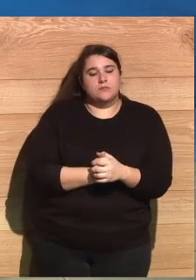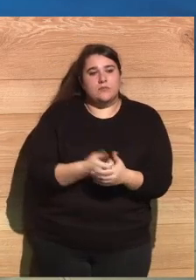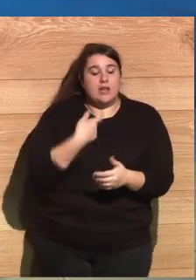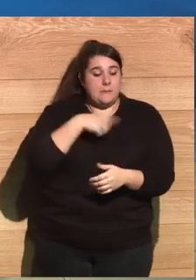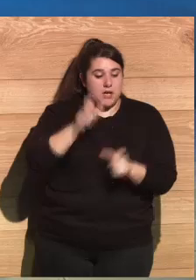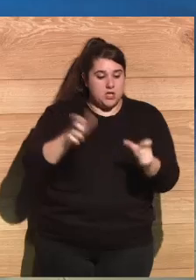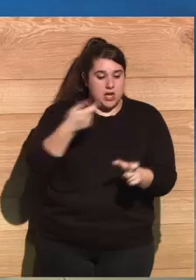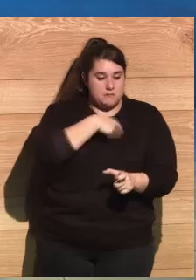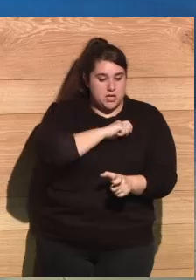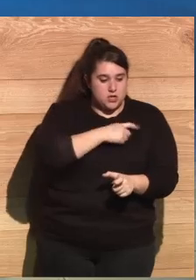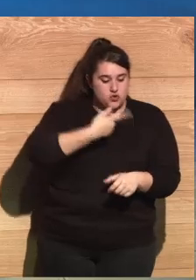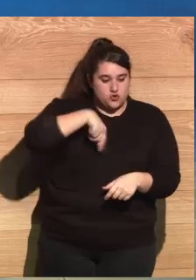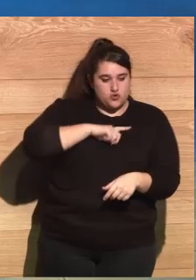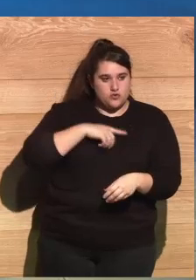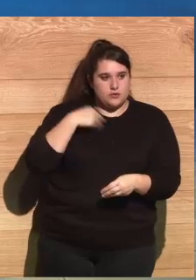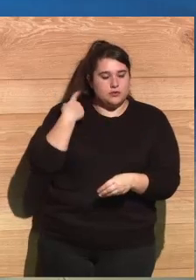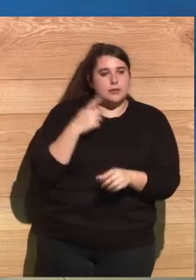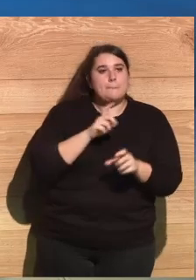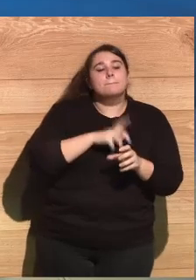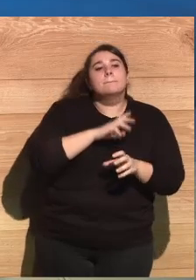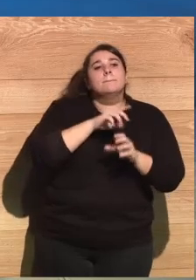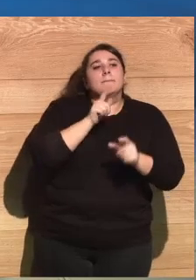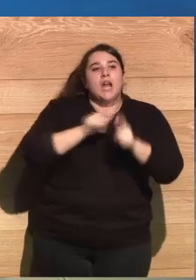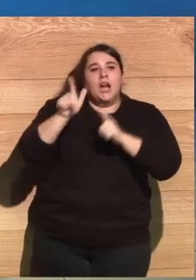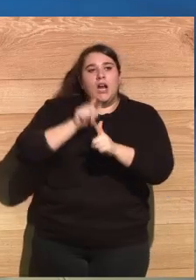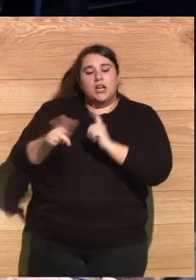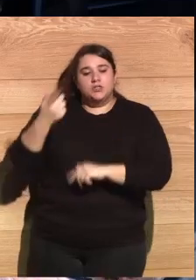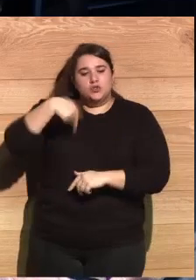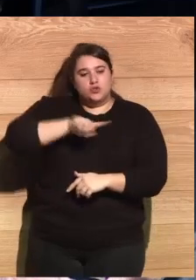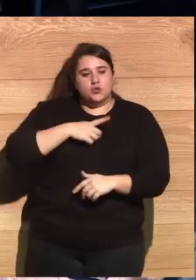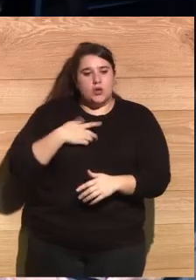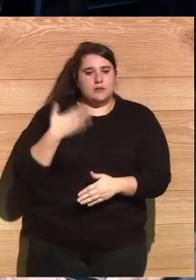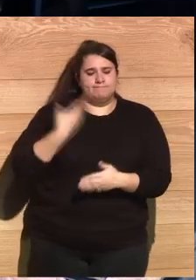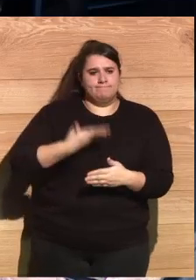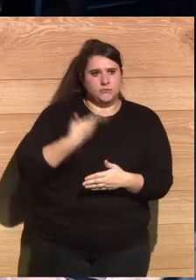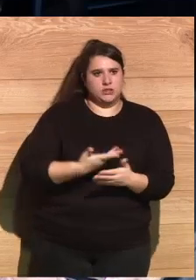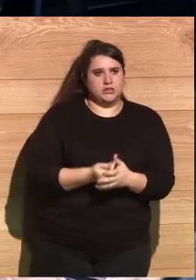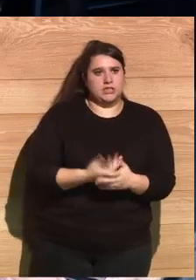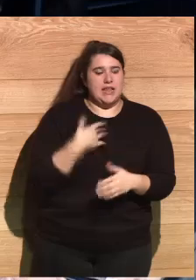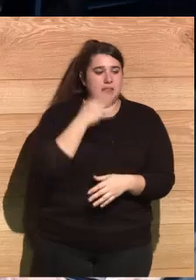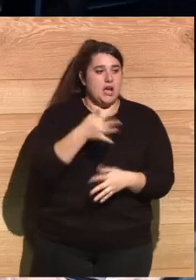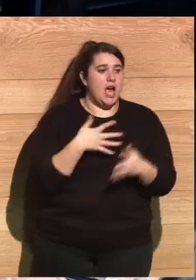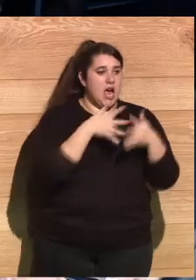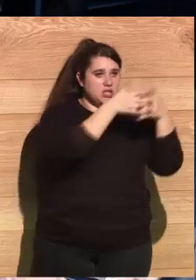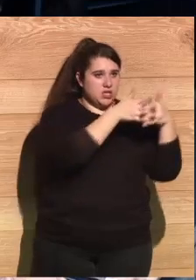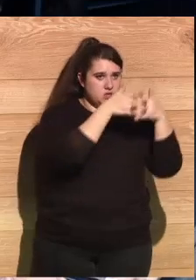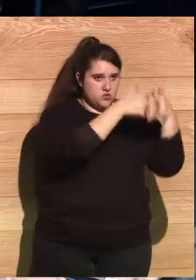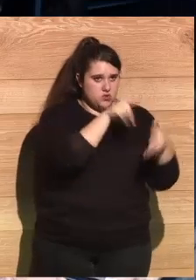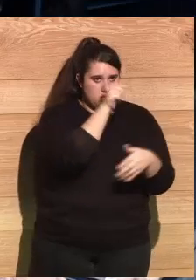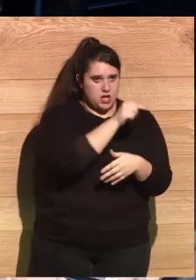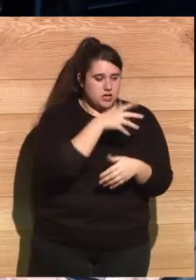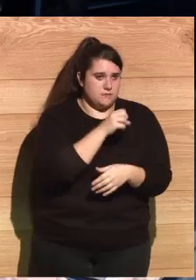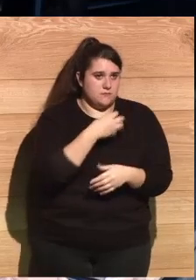Los españoles llevamos dando vueltas por el mundo y estamos muy presentes. Además, en Estados Unidos más, porque hay un montón